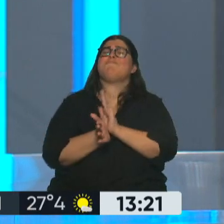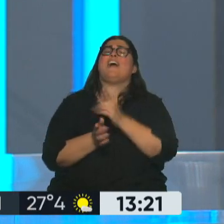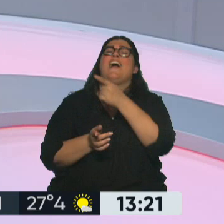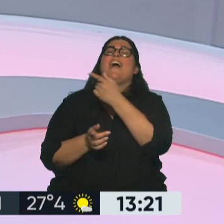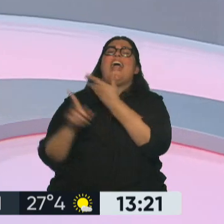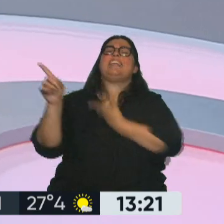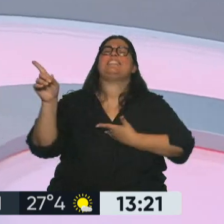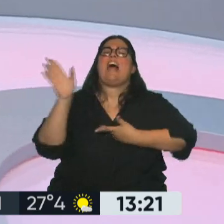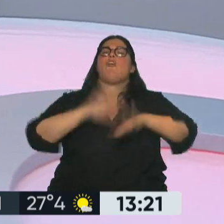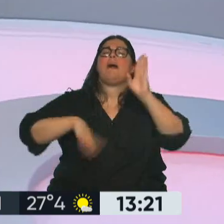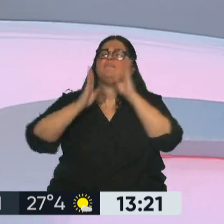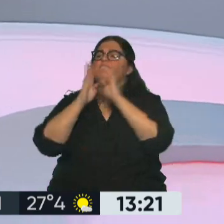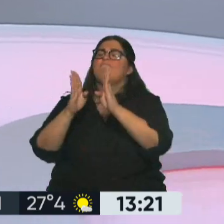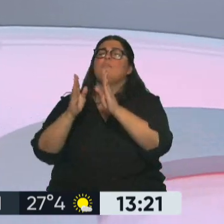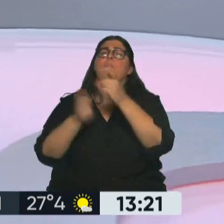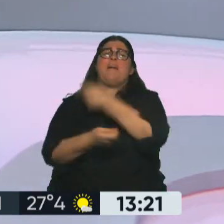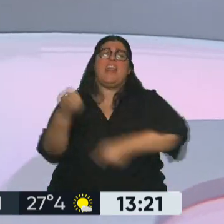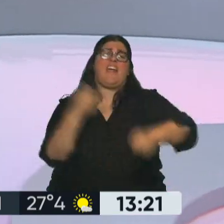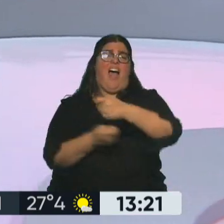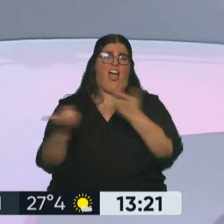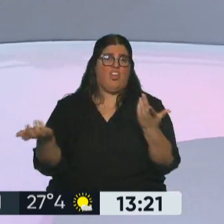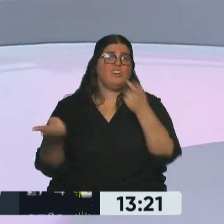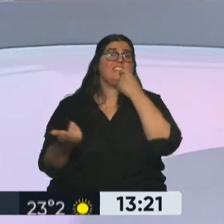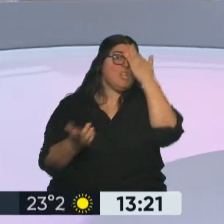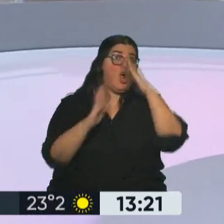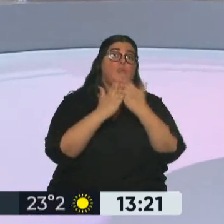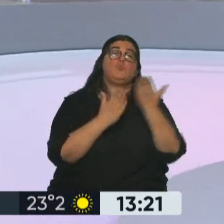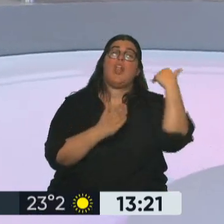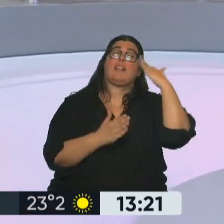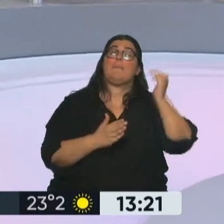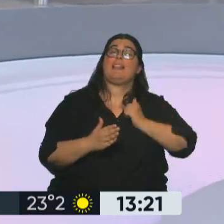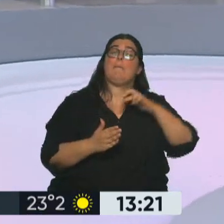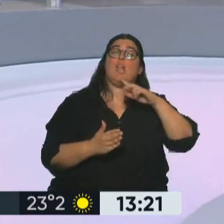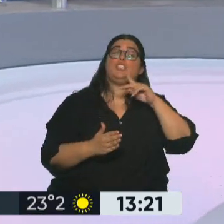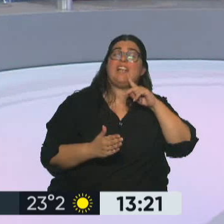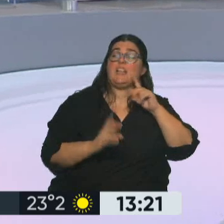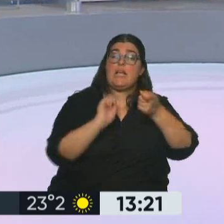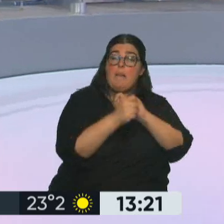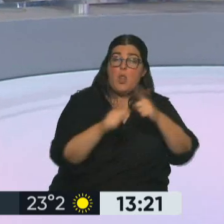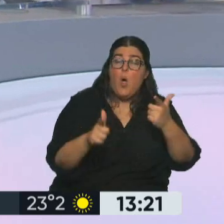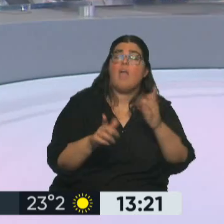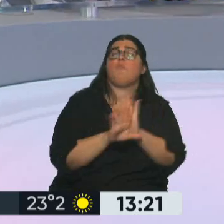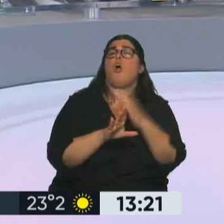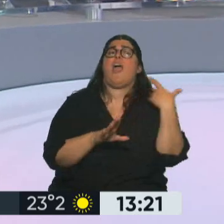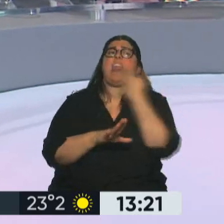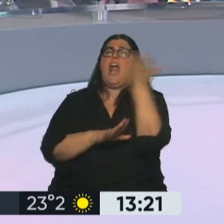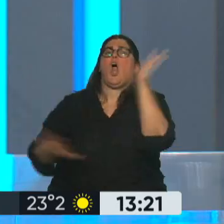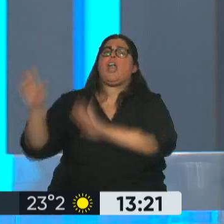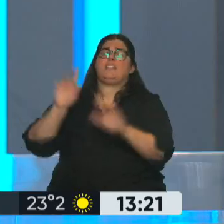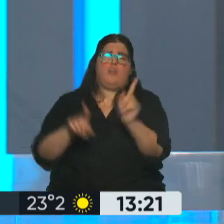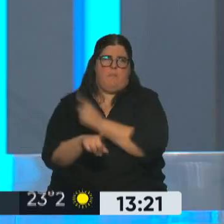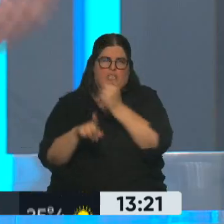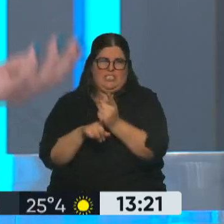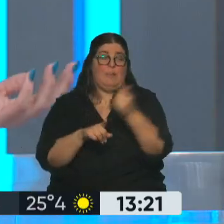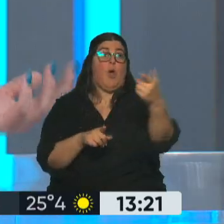en Chile, y si no se cambia con la Constitución pinochetista, no va a poder modificar cuestiones estructurales que eran las grandes demandas. Claro.